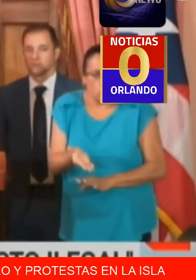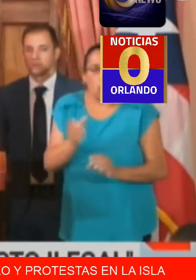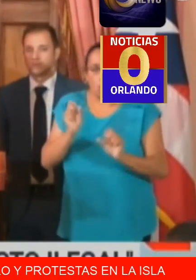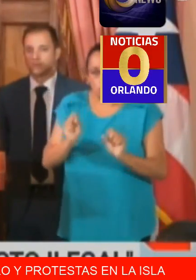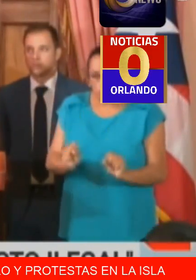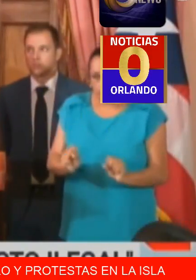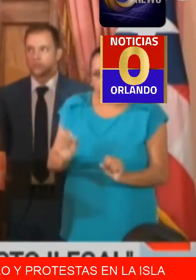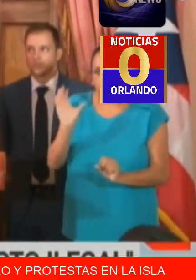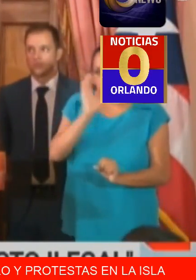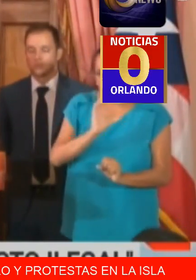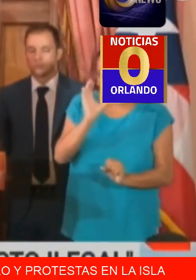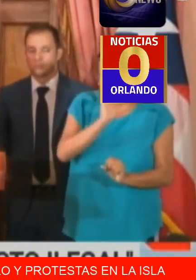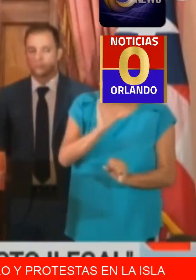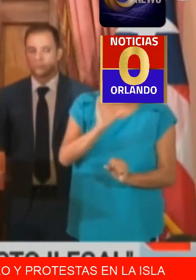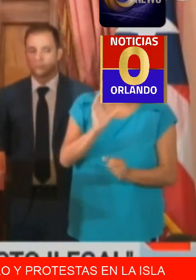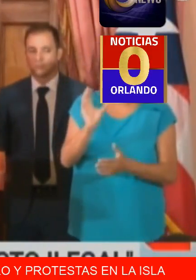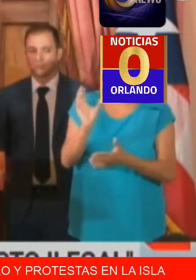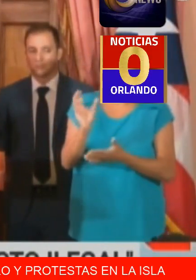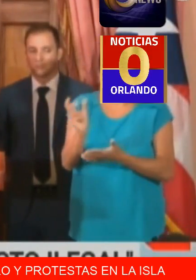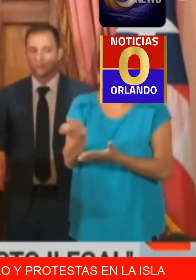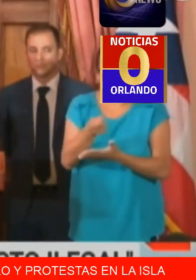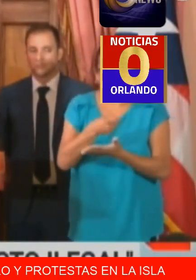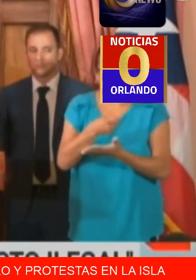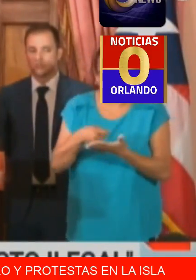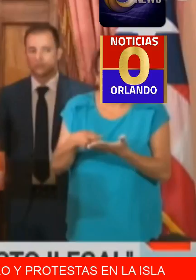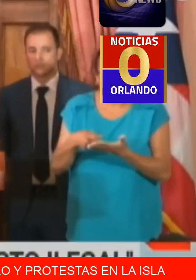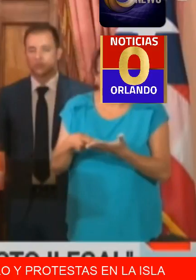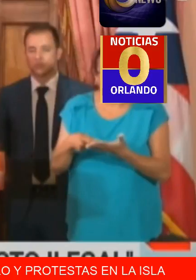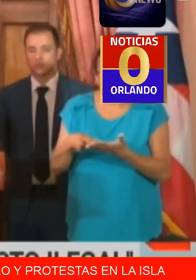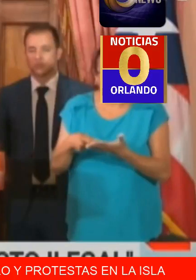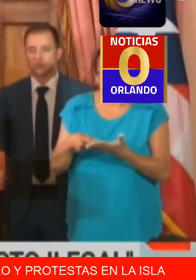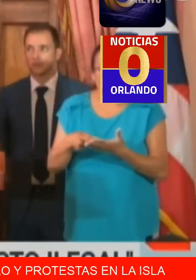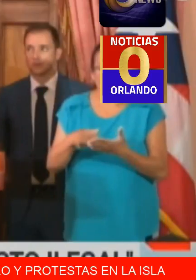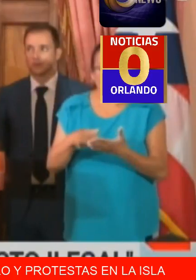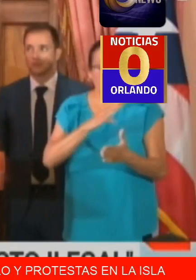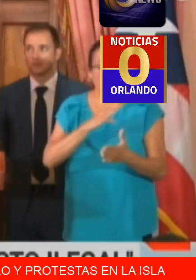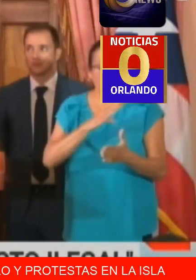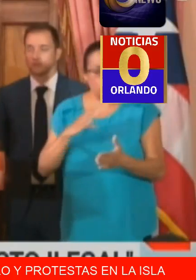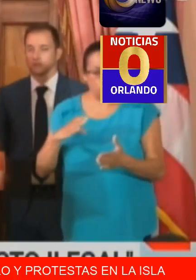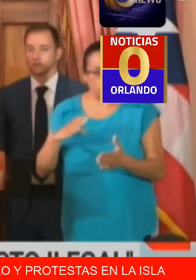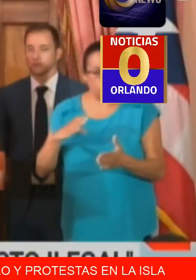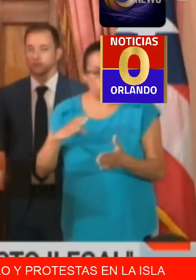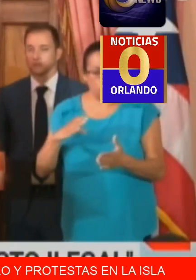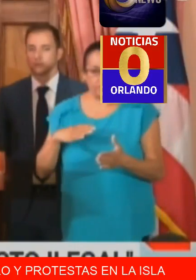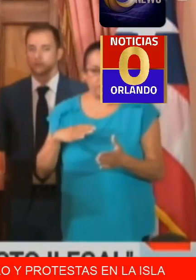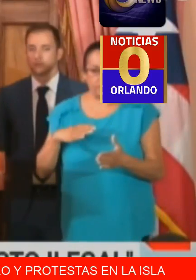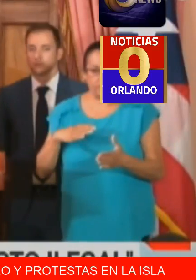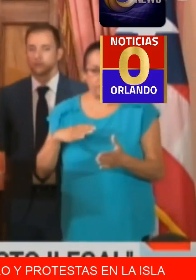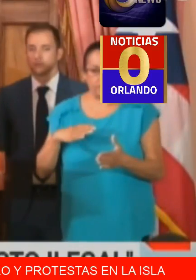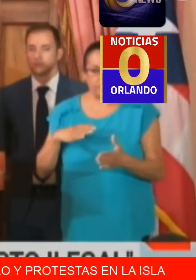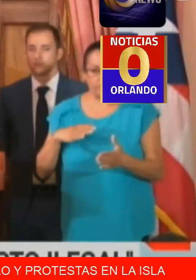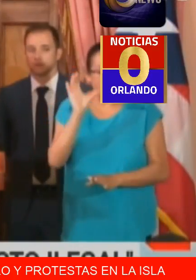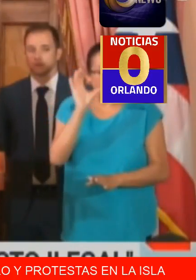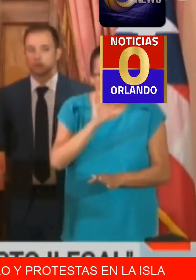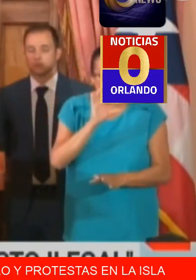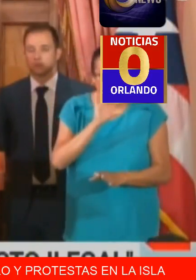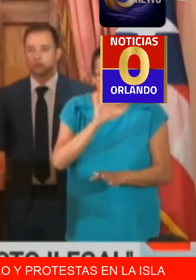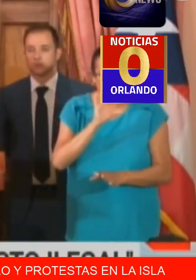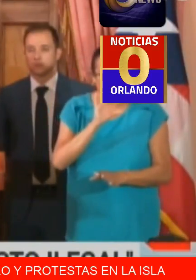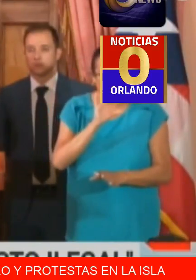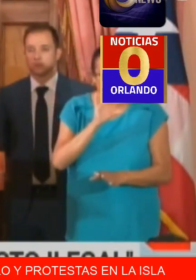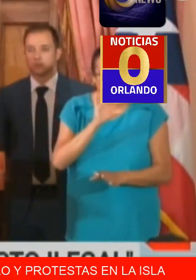buscar en las expresiones escritas que se llevaron a cabo con el caucus que no se está buscando ese